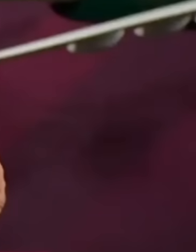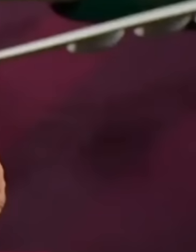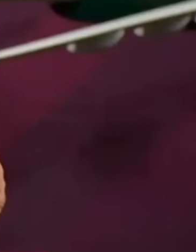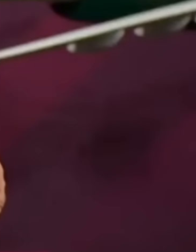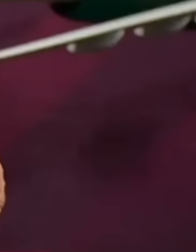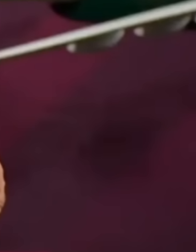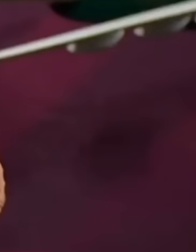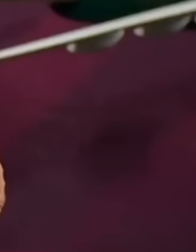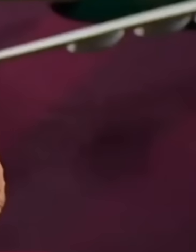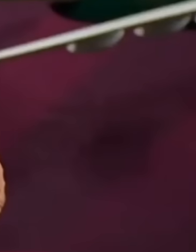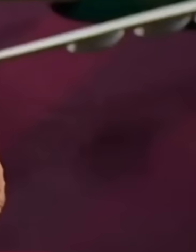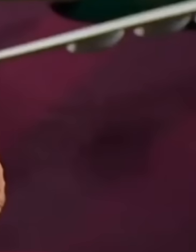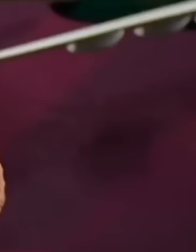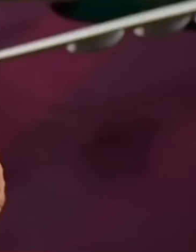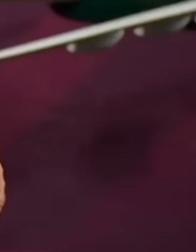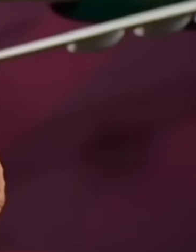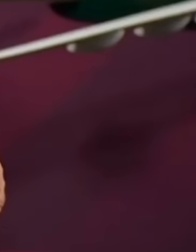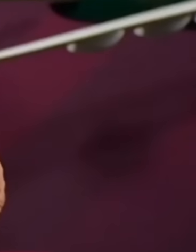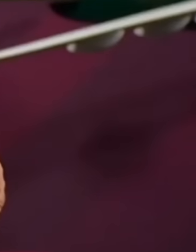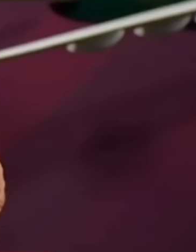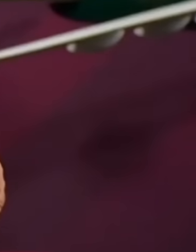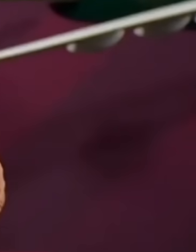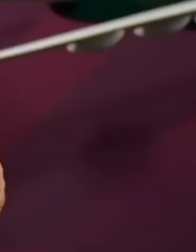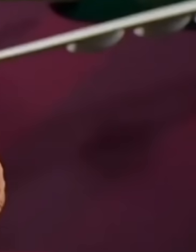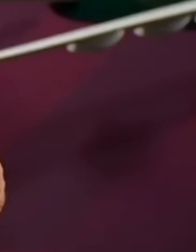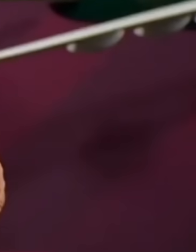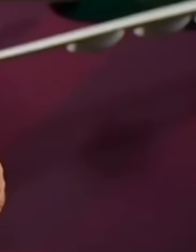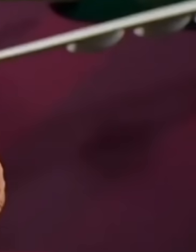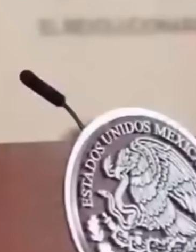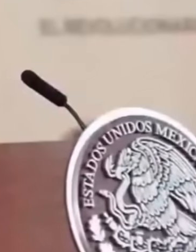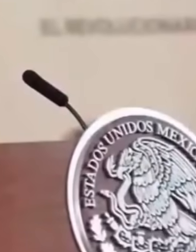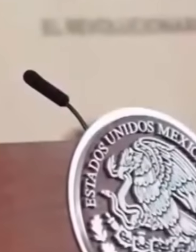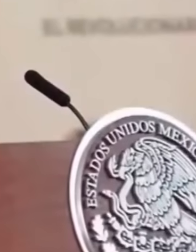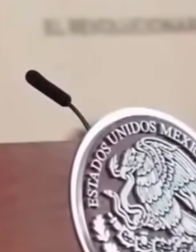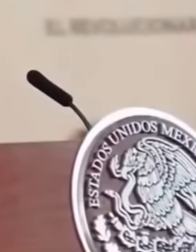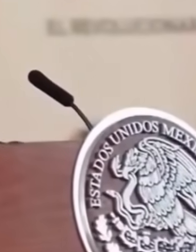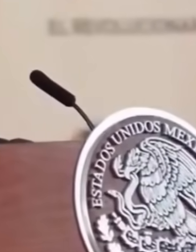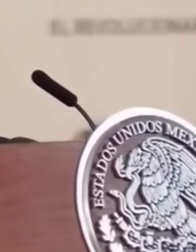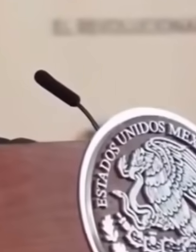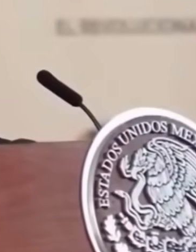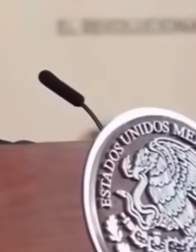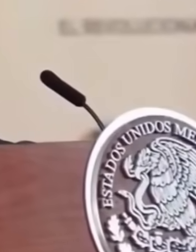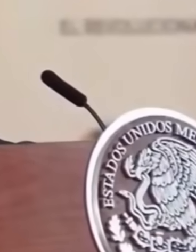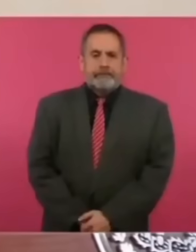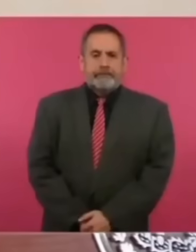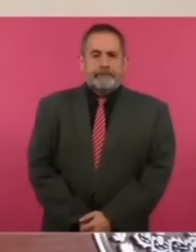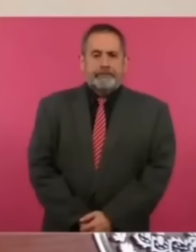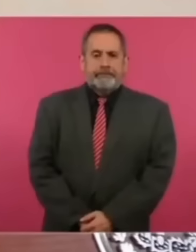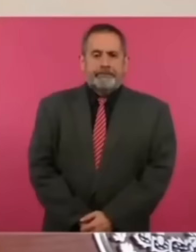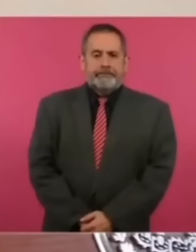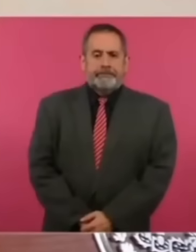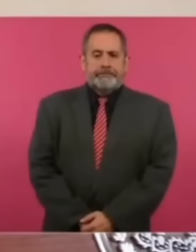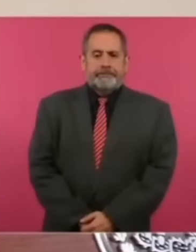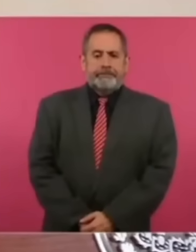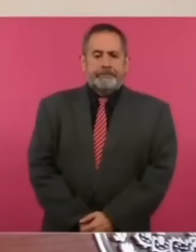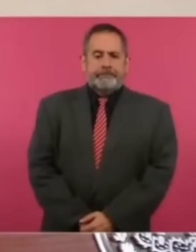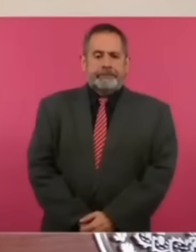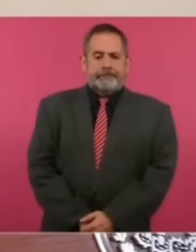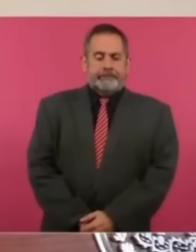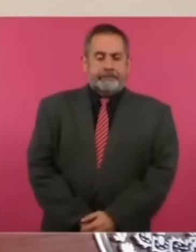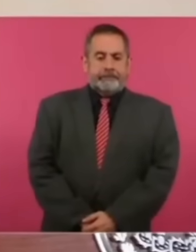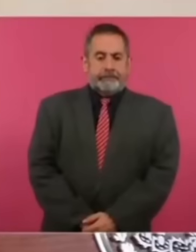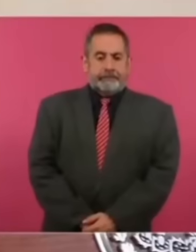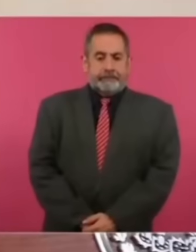los del Consejo del INE, que